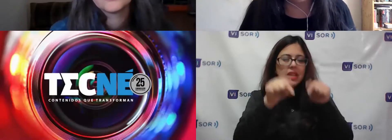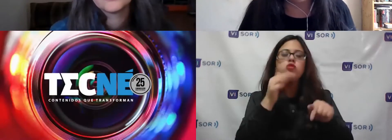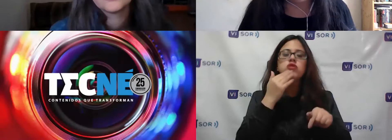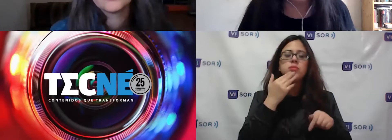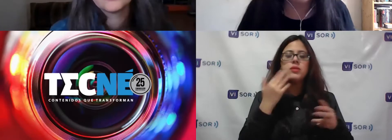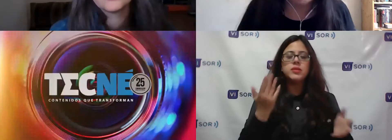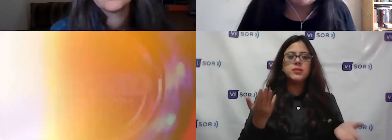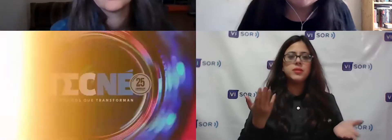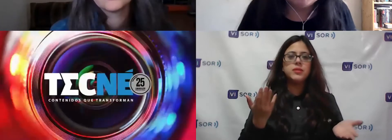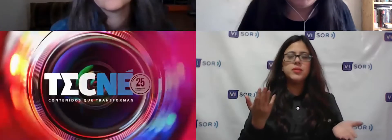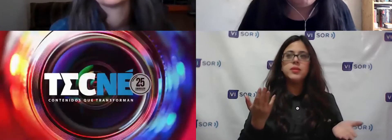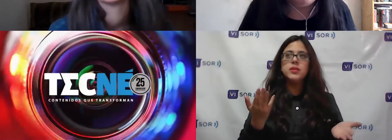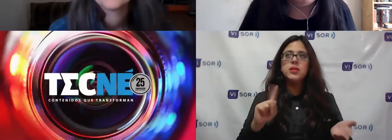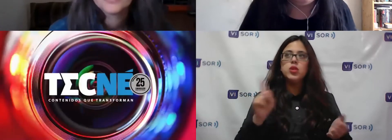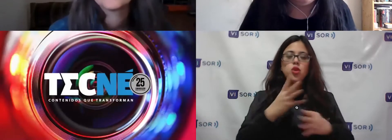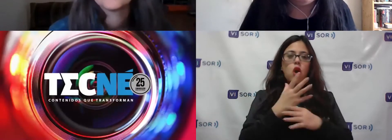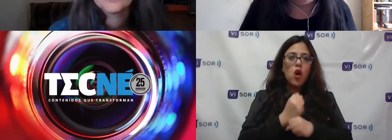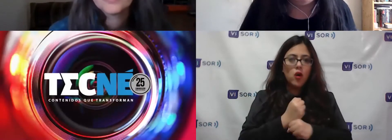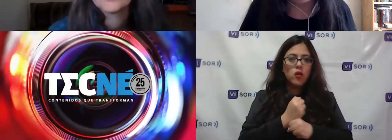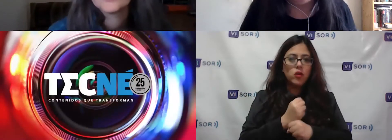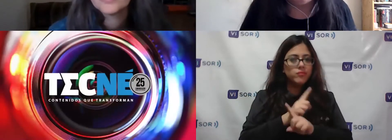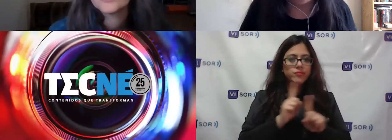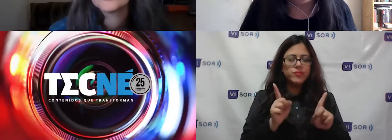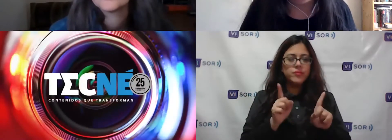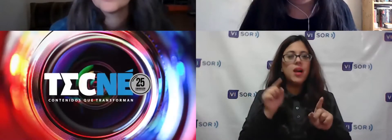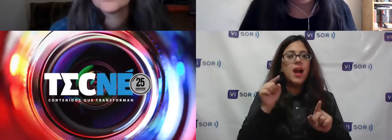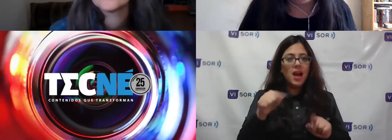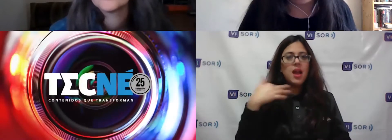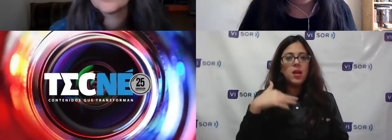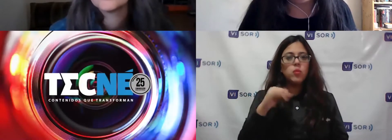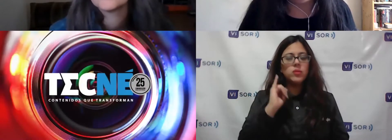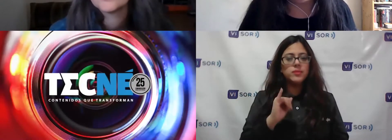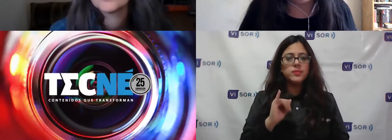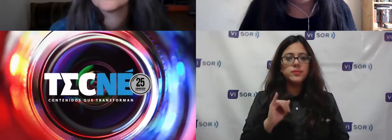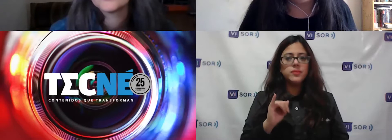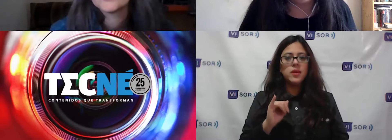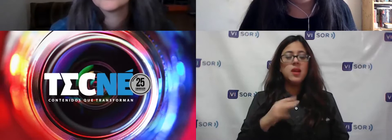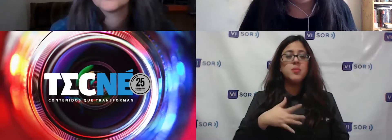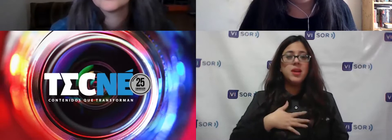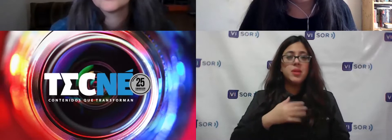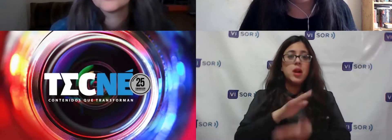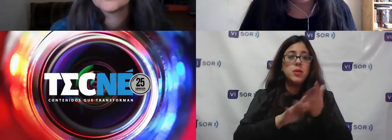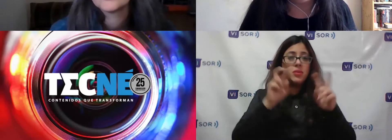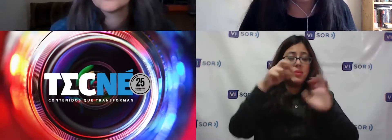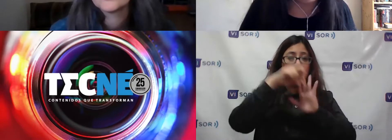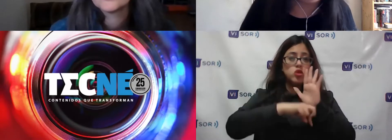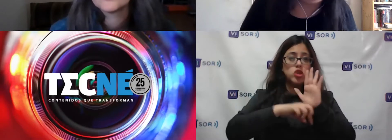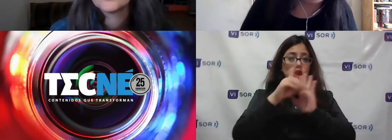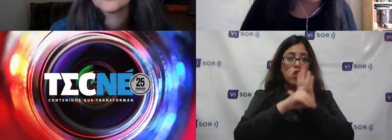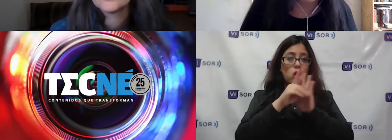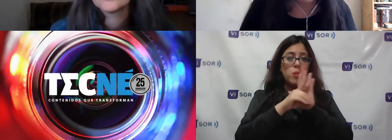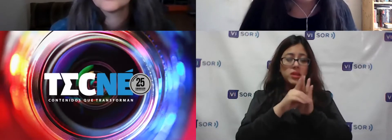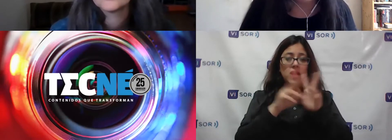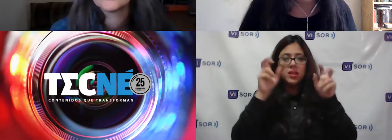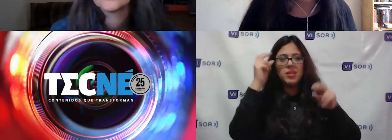no frustrarse digamos no creo que es importante eso en mi caso cuando somos proyectos documental yo sé que entre la idea